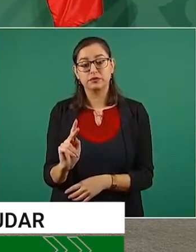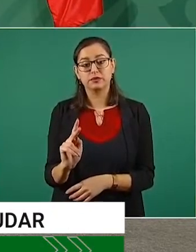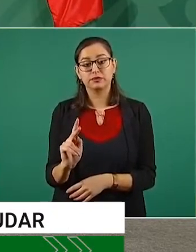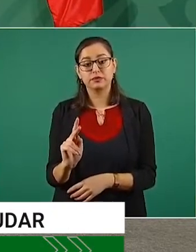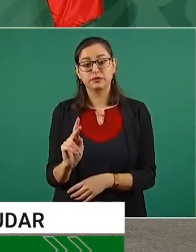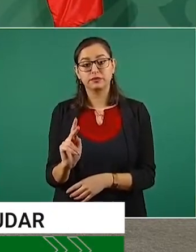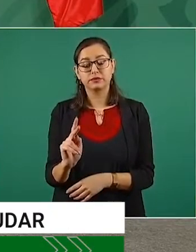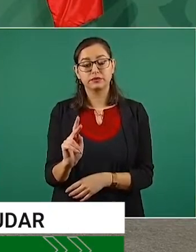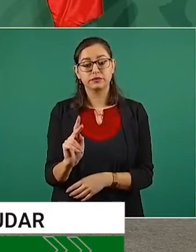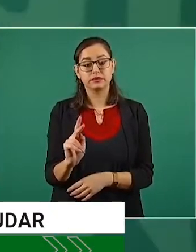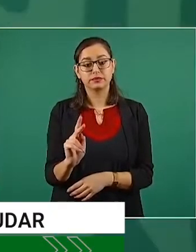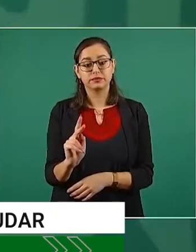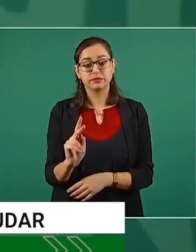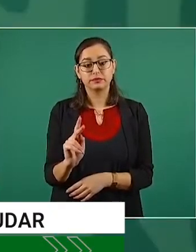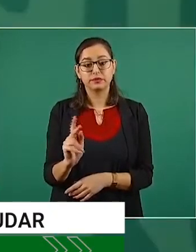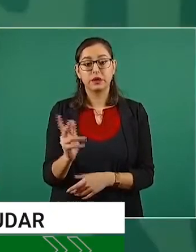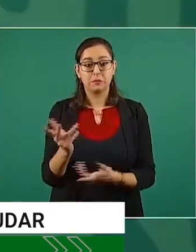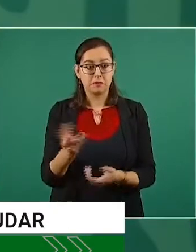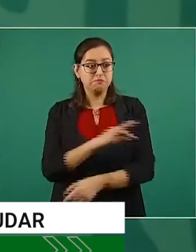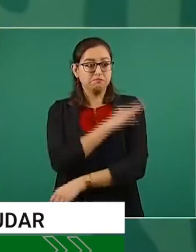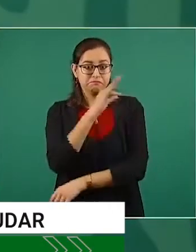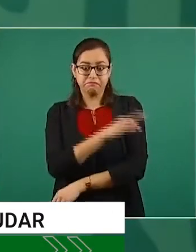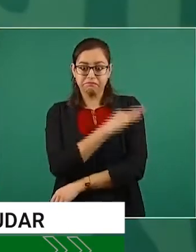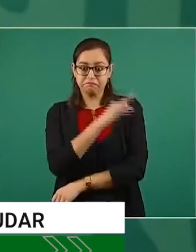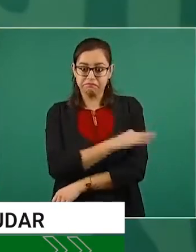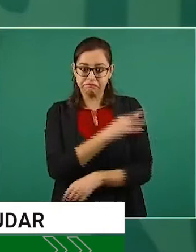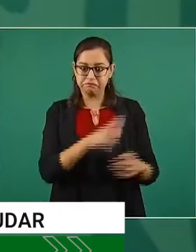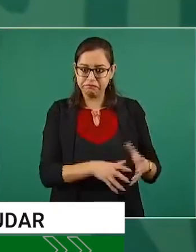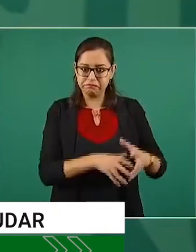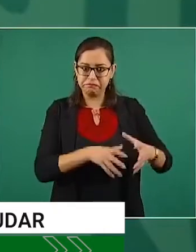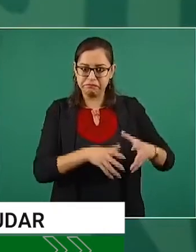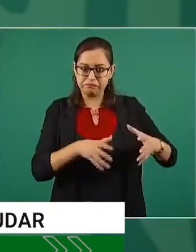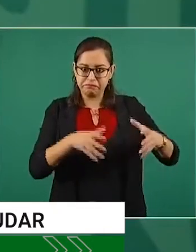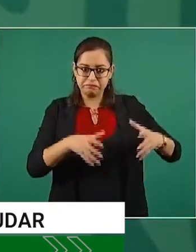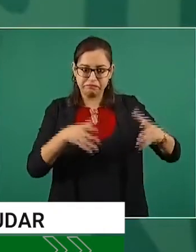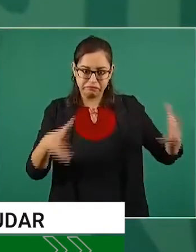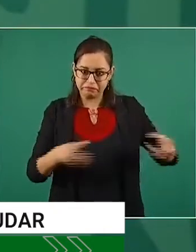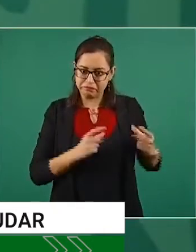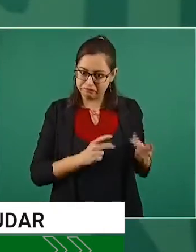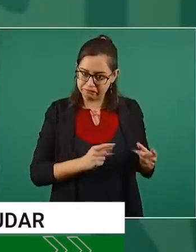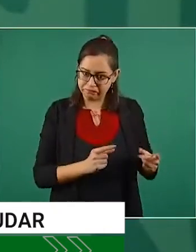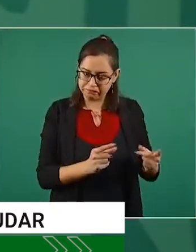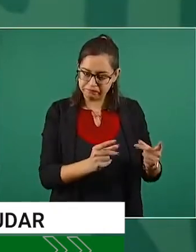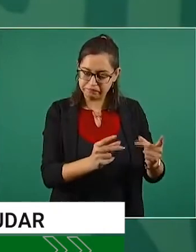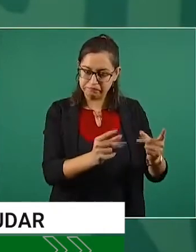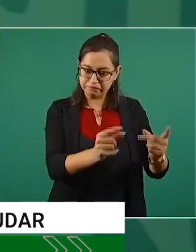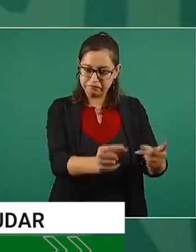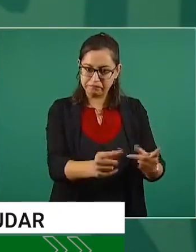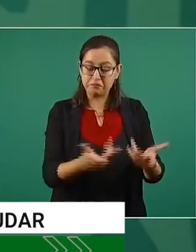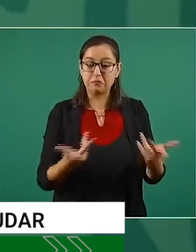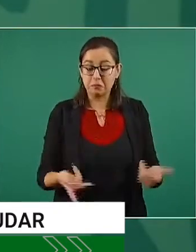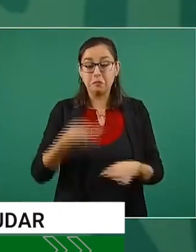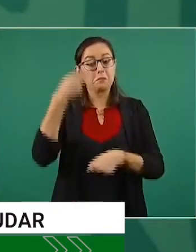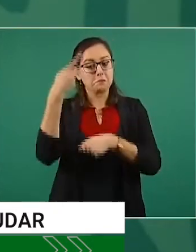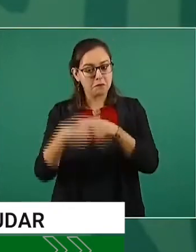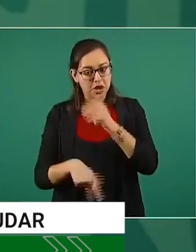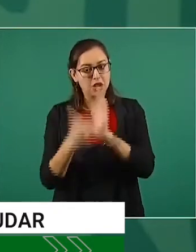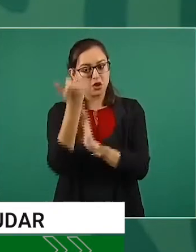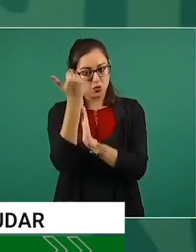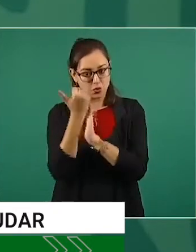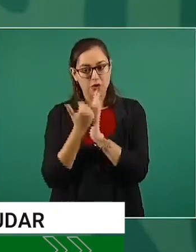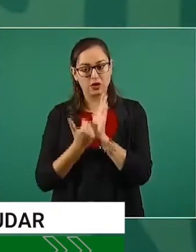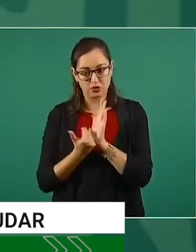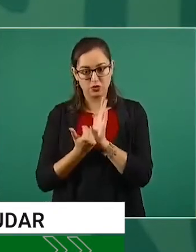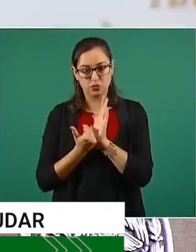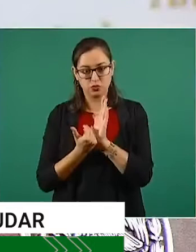presidente Andrés Manuel López Obrador dijo que la próxima semana se prevé presentar el plan para reanudar las clases presenciales en el próximo ciclo